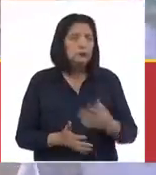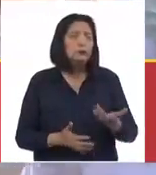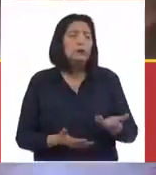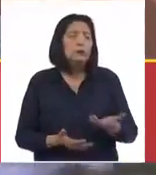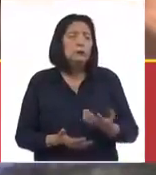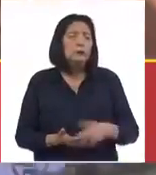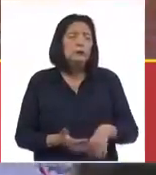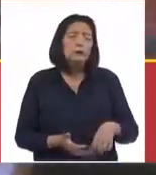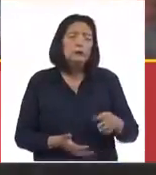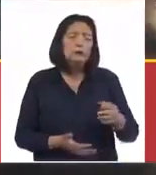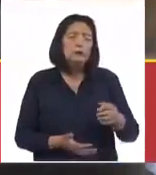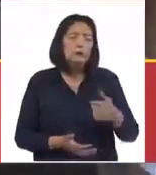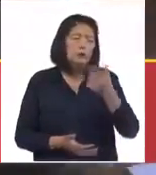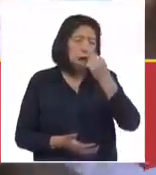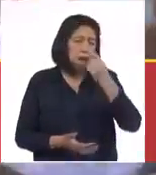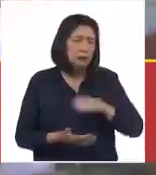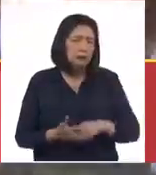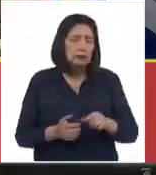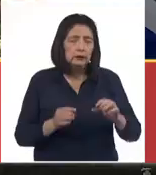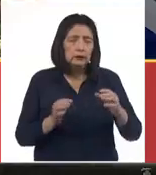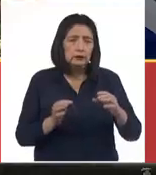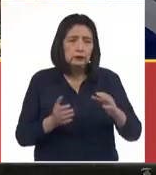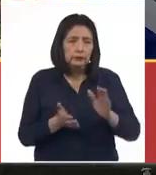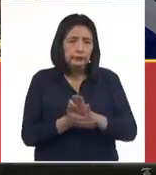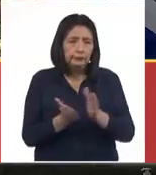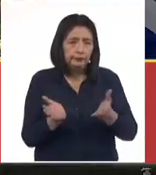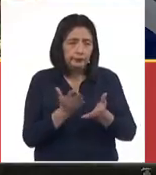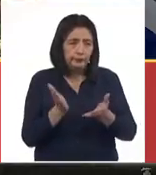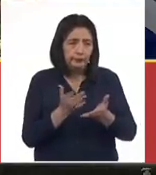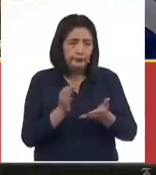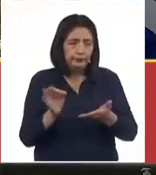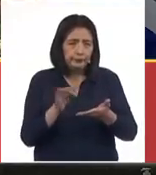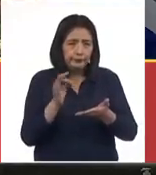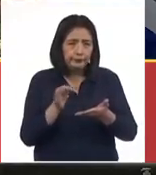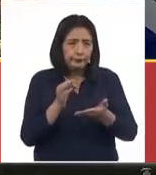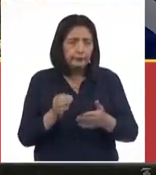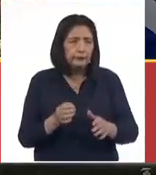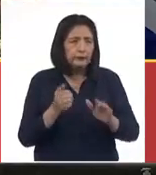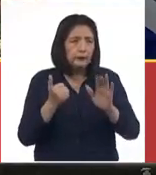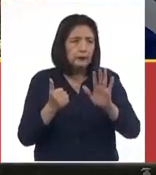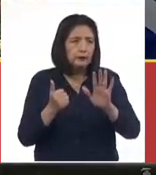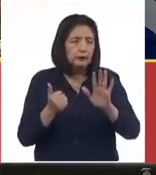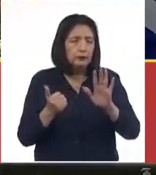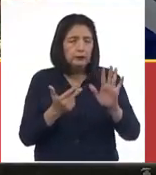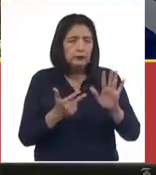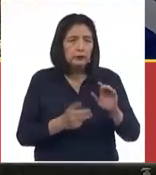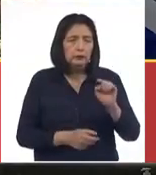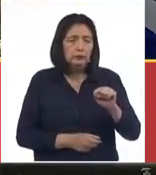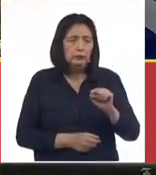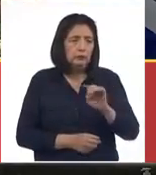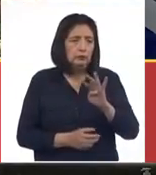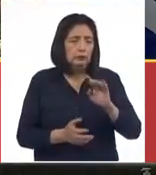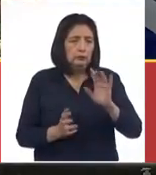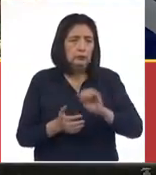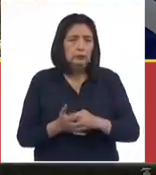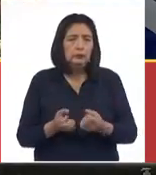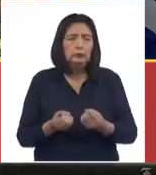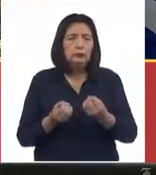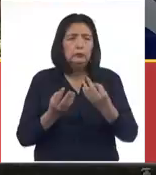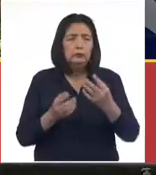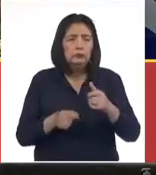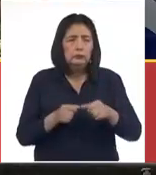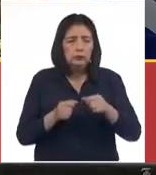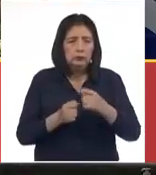vizcarra actas contabilizadas al 68 punto 46 % fórmula presidencial